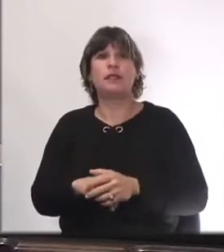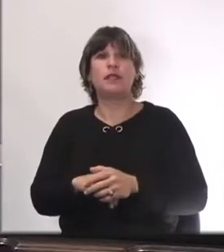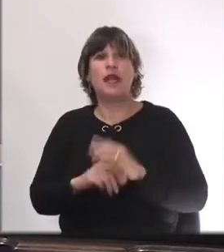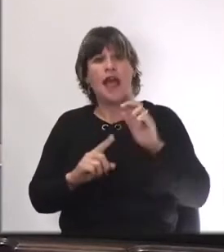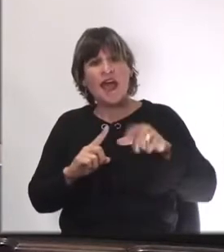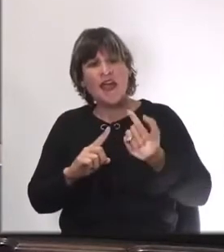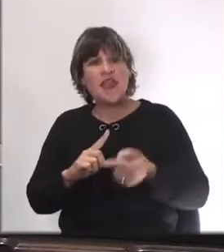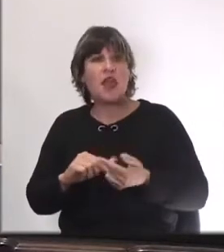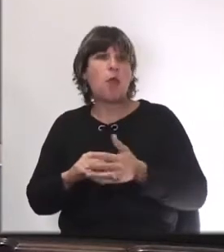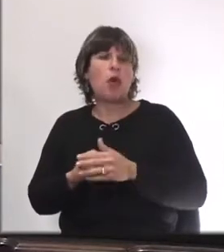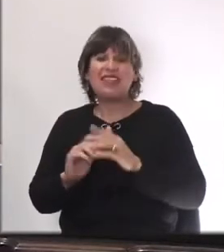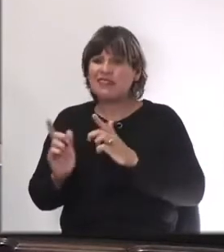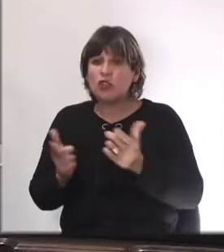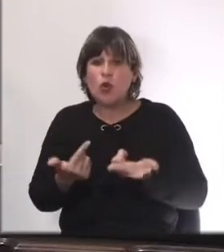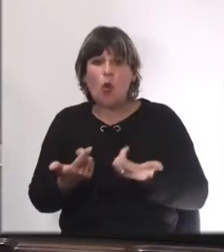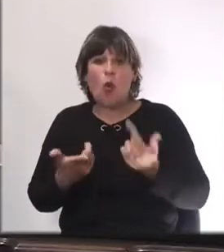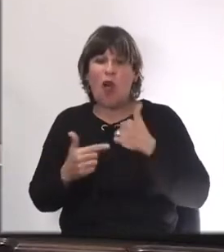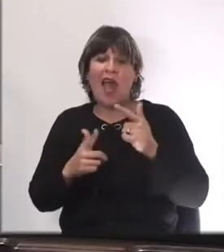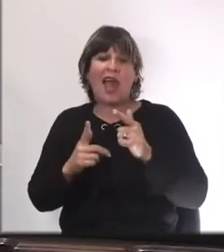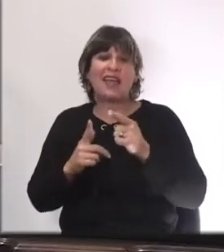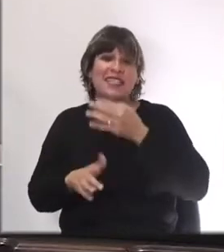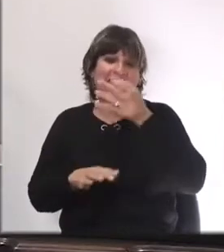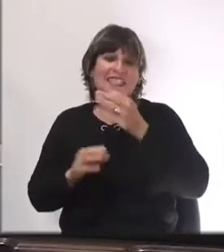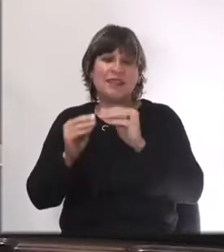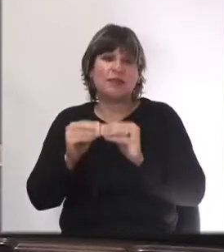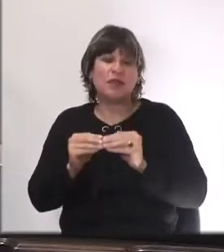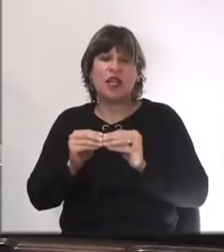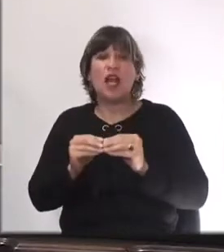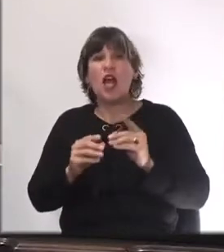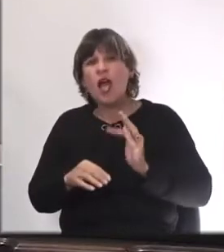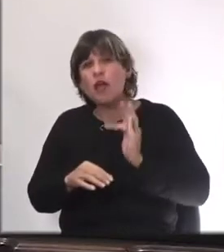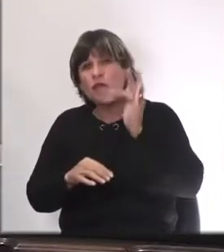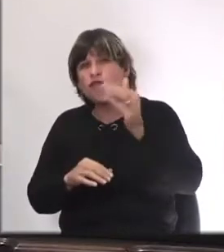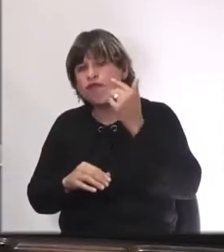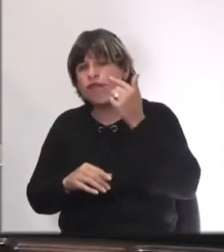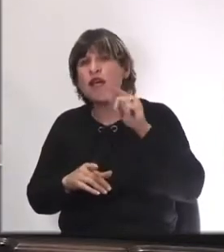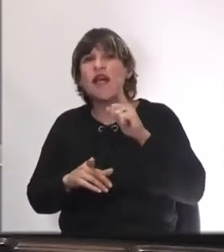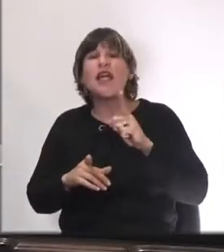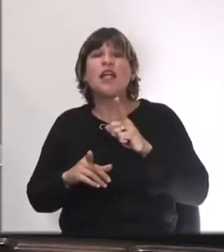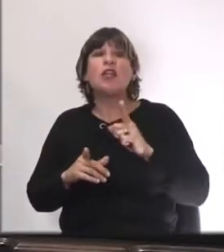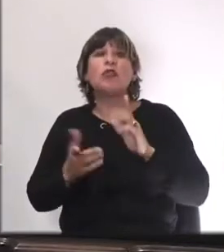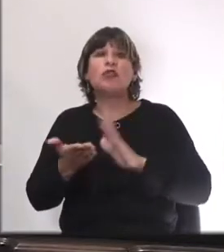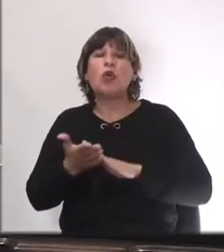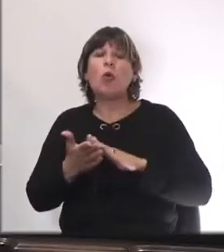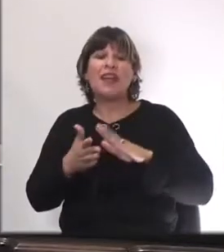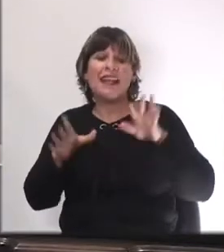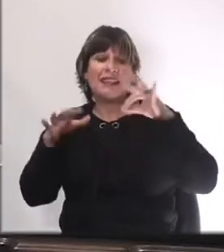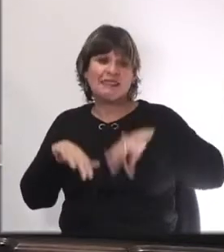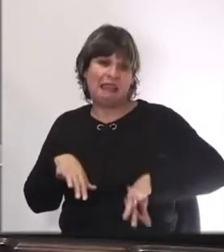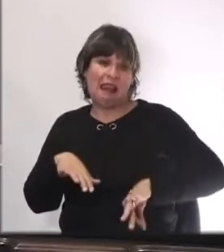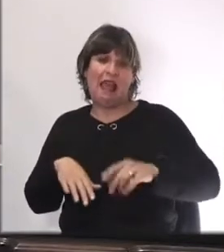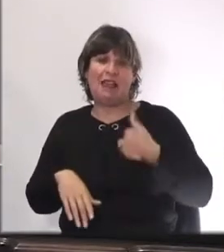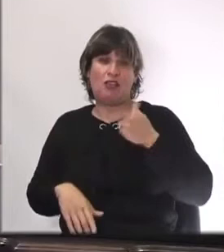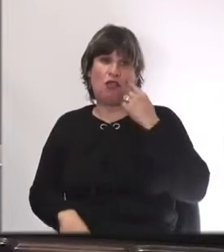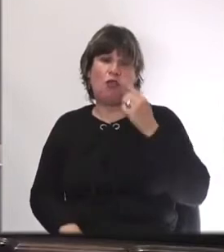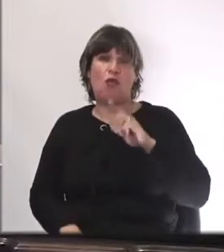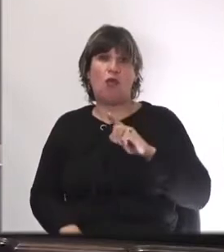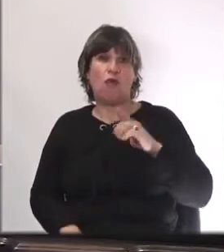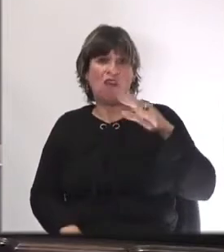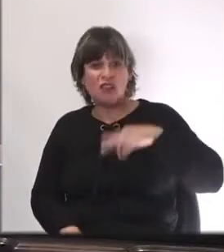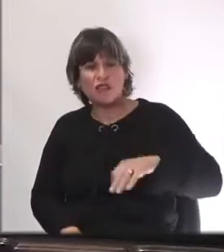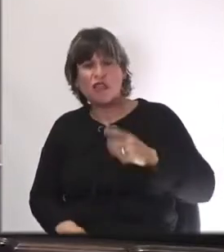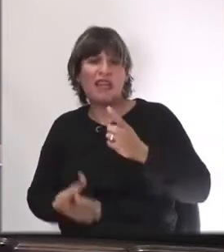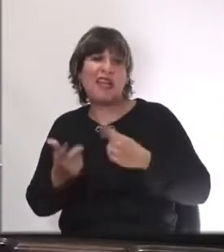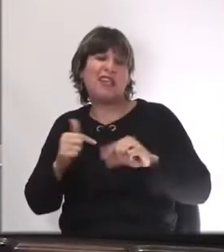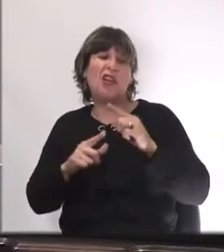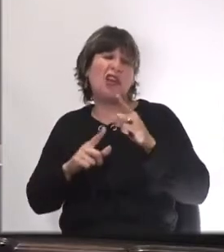Después, no hay en la rendición de cuentas una proyección oficial de la evolución del salario, ¿no? O sea, los salarios parecen ser más una